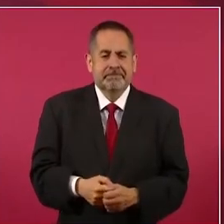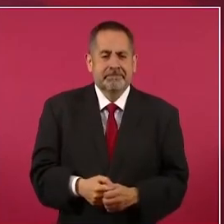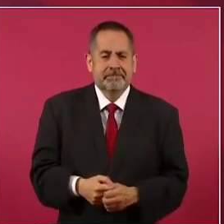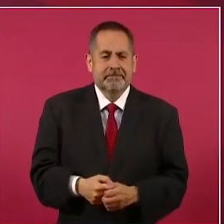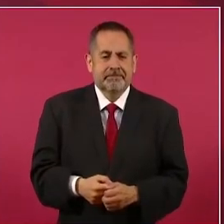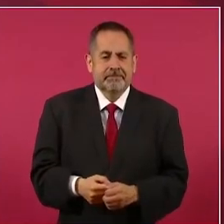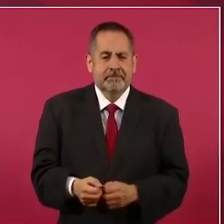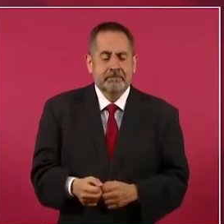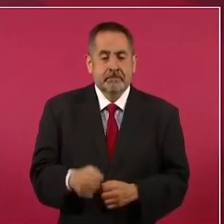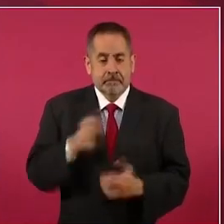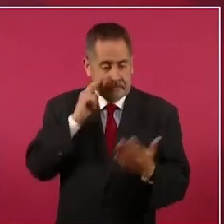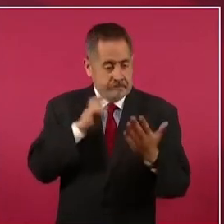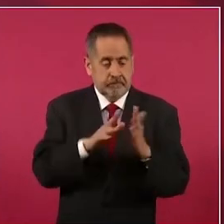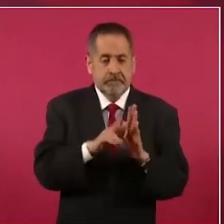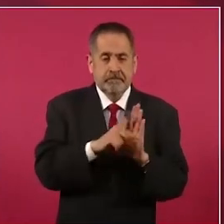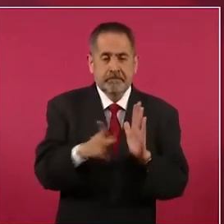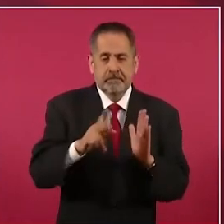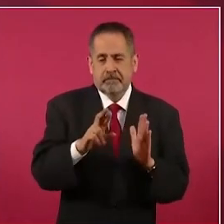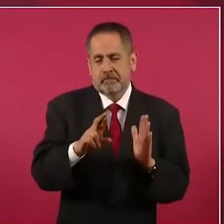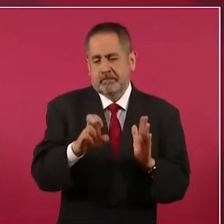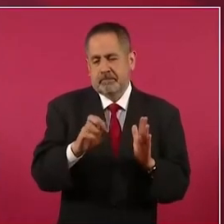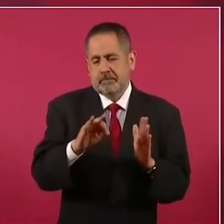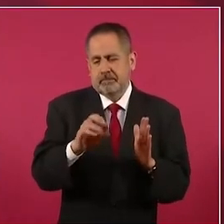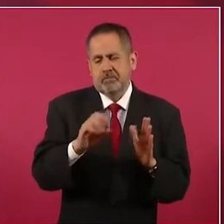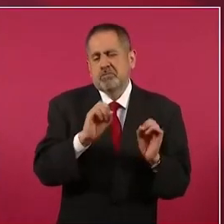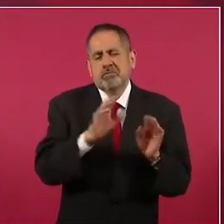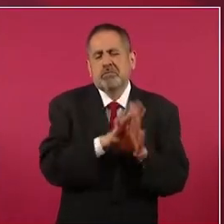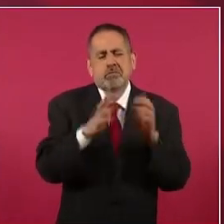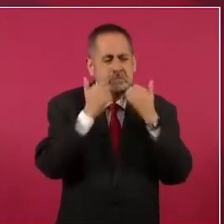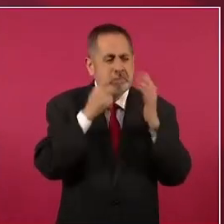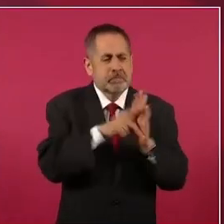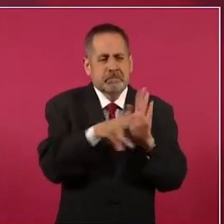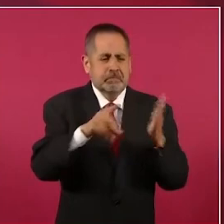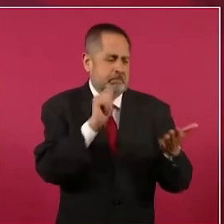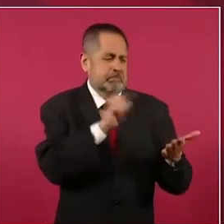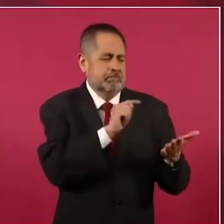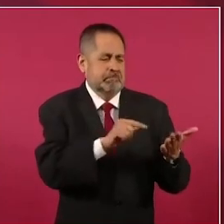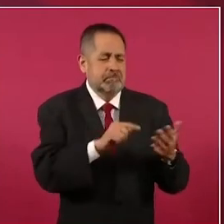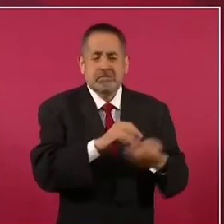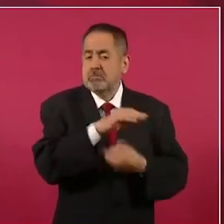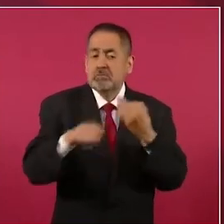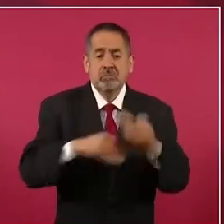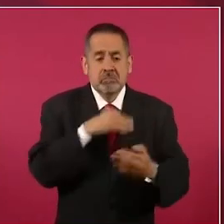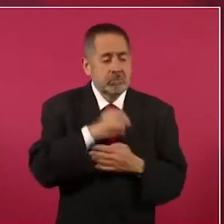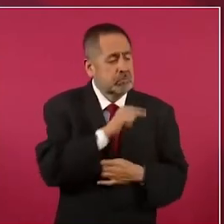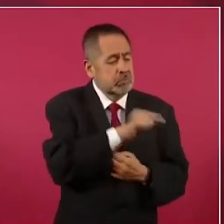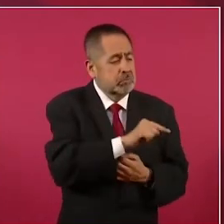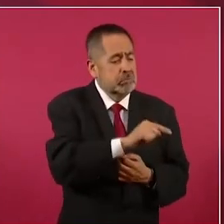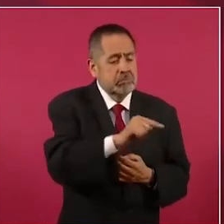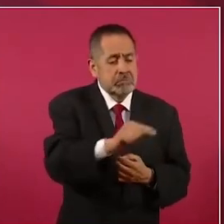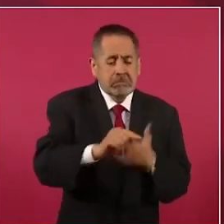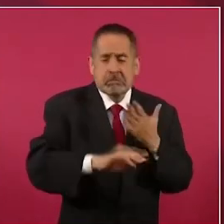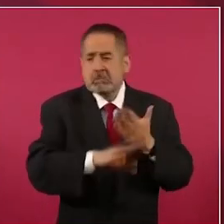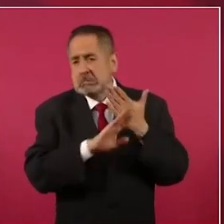ve uno el Reforma y cualquiera, los periódicos, todos en contra.